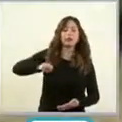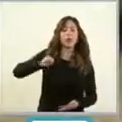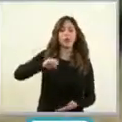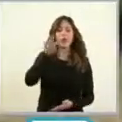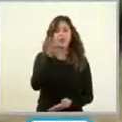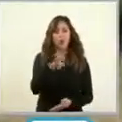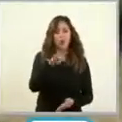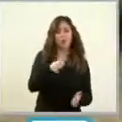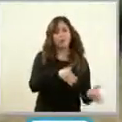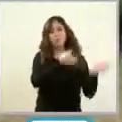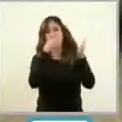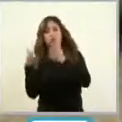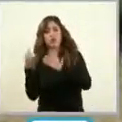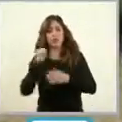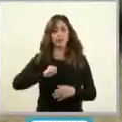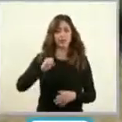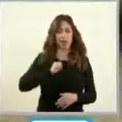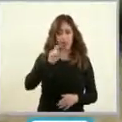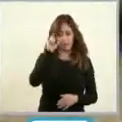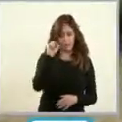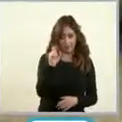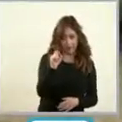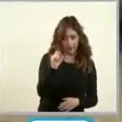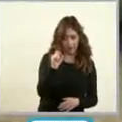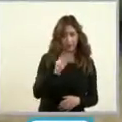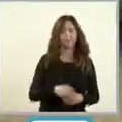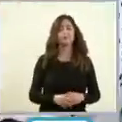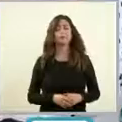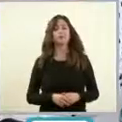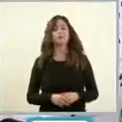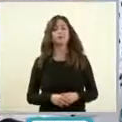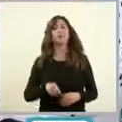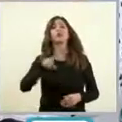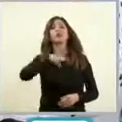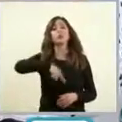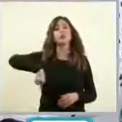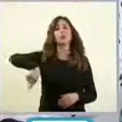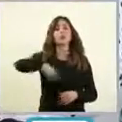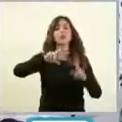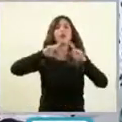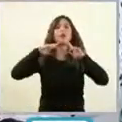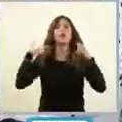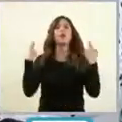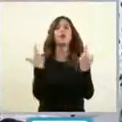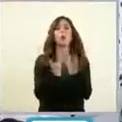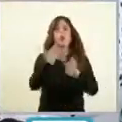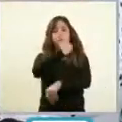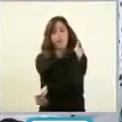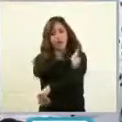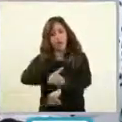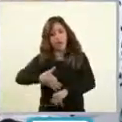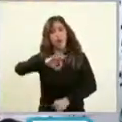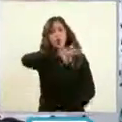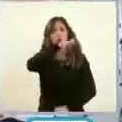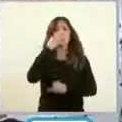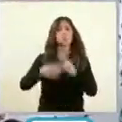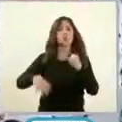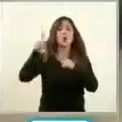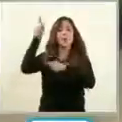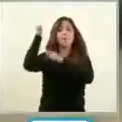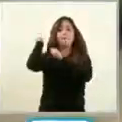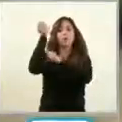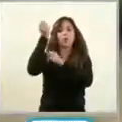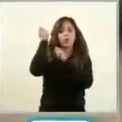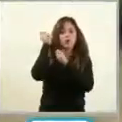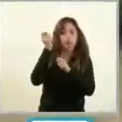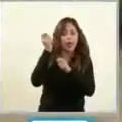XX. Y después era la reunión familiar con la última posada. De ahí se iban